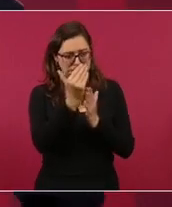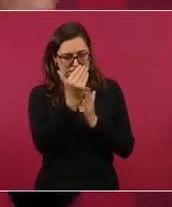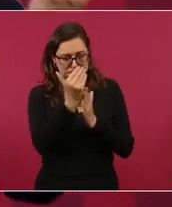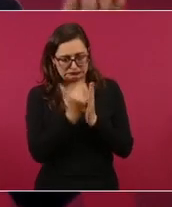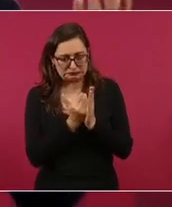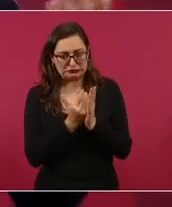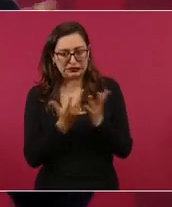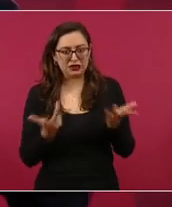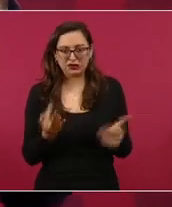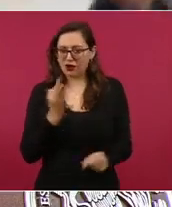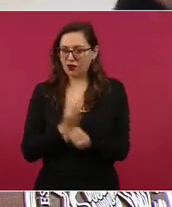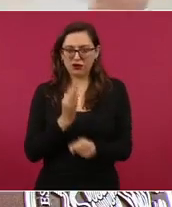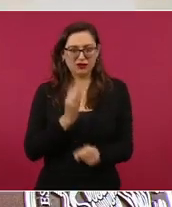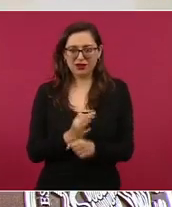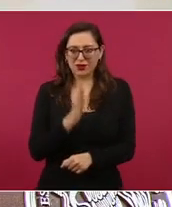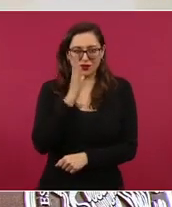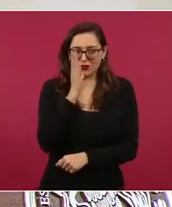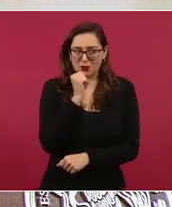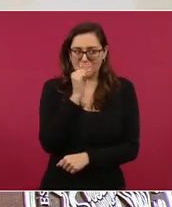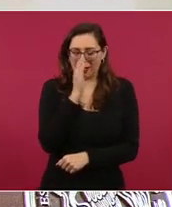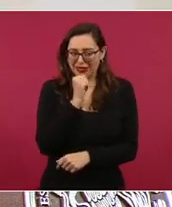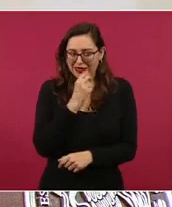que no estamos para eso. No puede haber